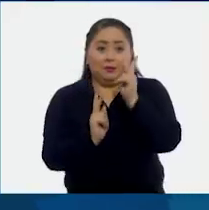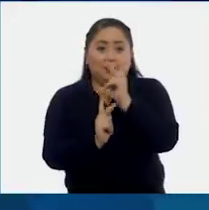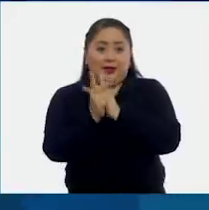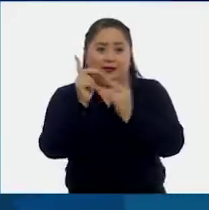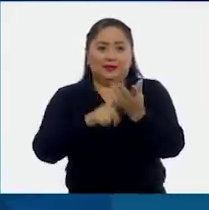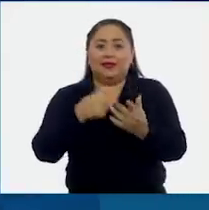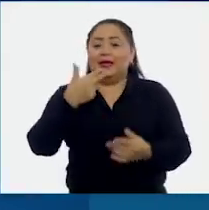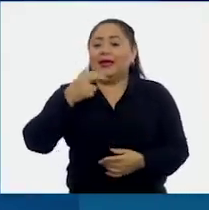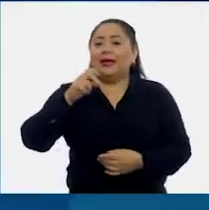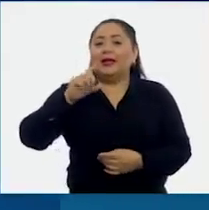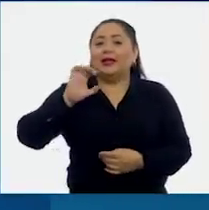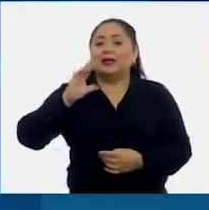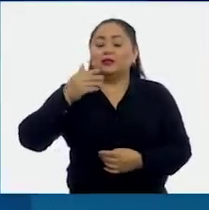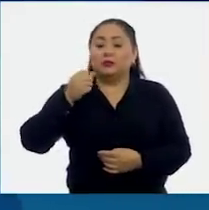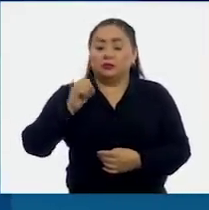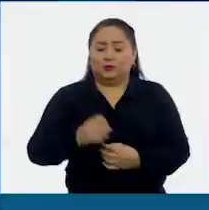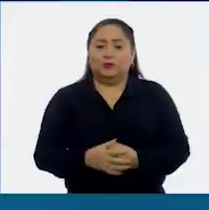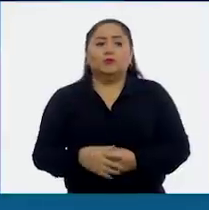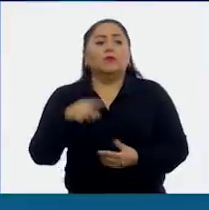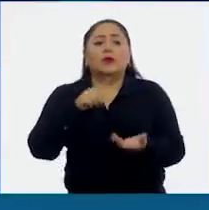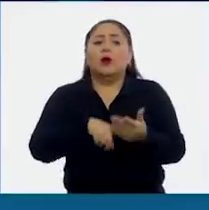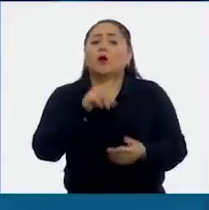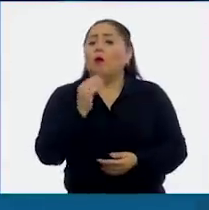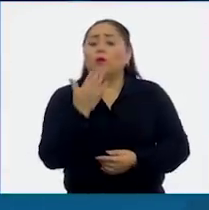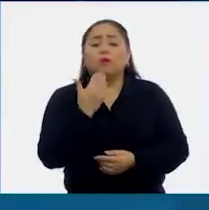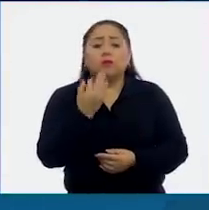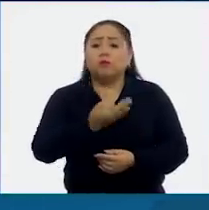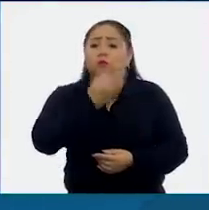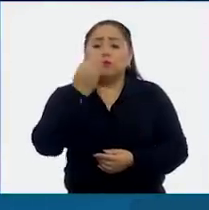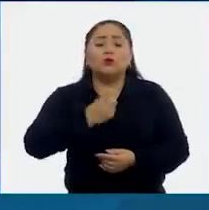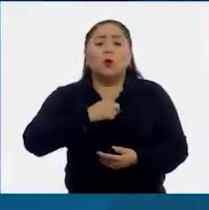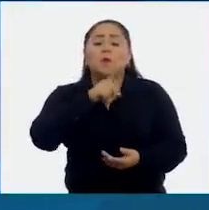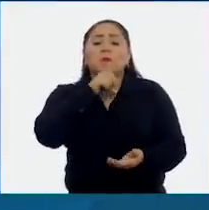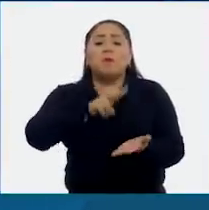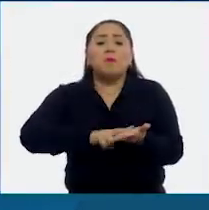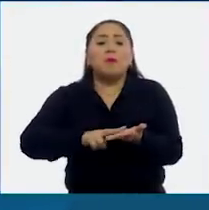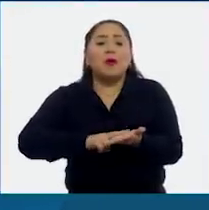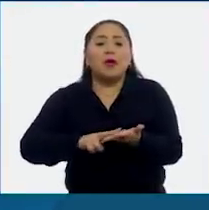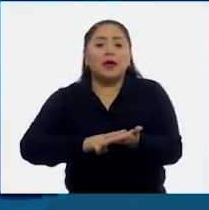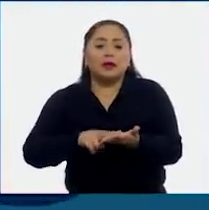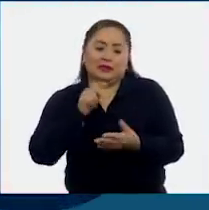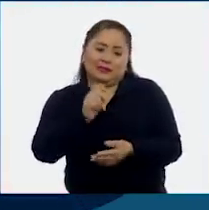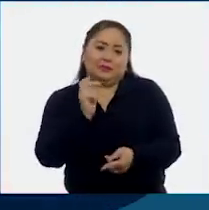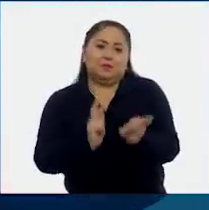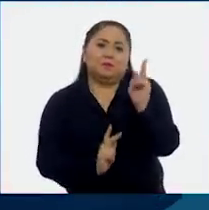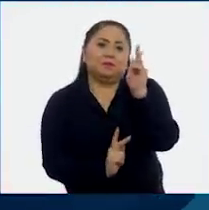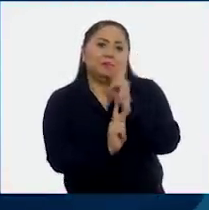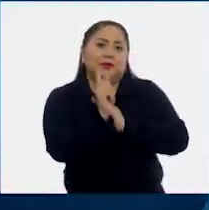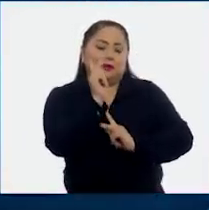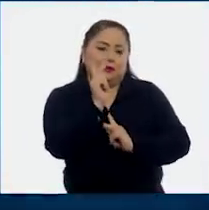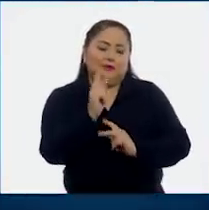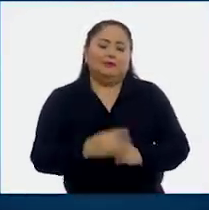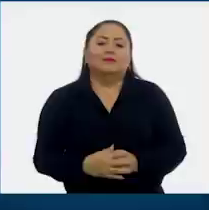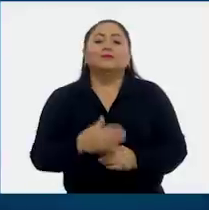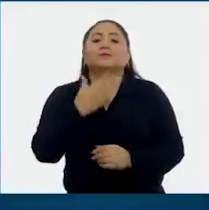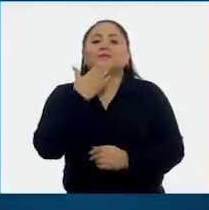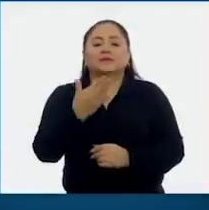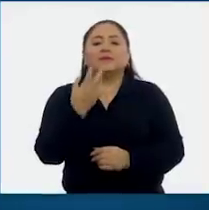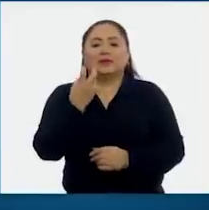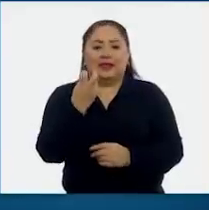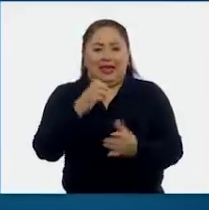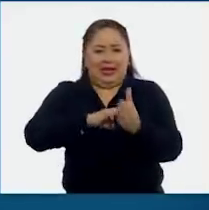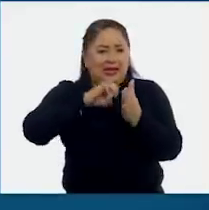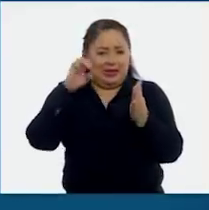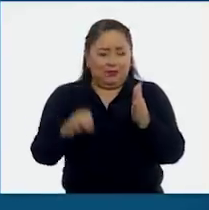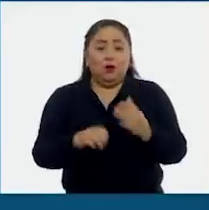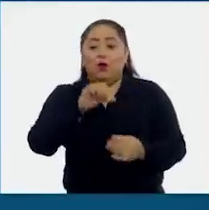los helechos. Muy bien. Pero estos no tienen flor, maestra, entonces también son plantas. ¿Sí? Muy bien. Y ese sería el primer